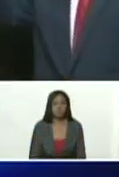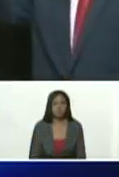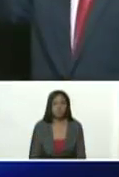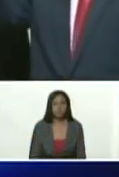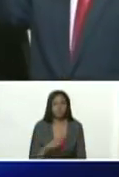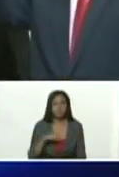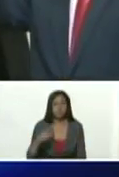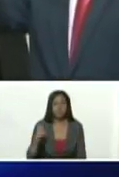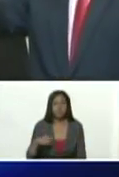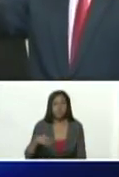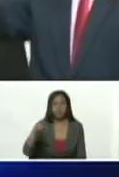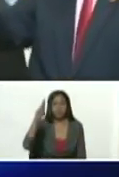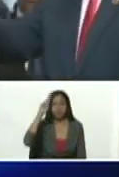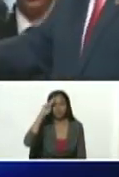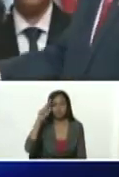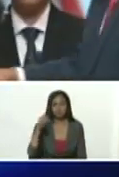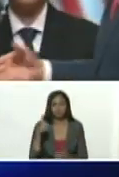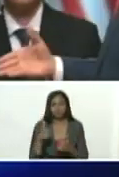Tenemos la razón.